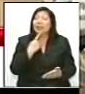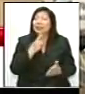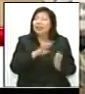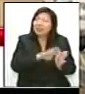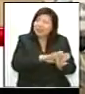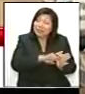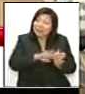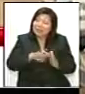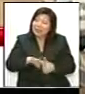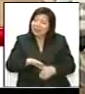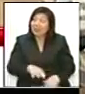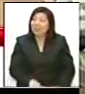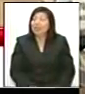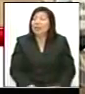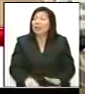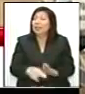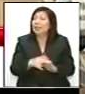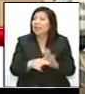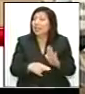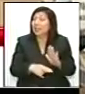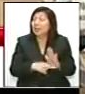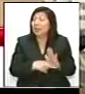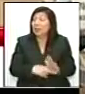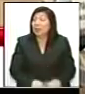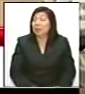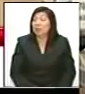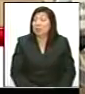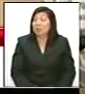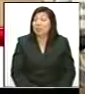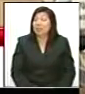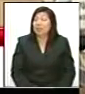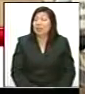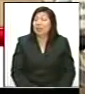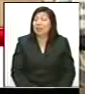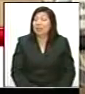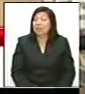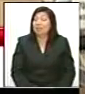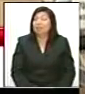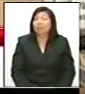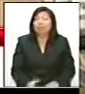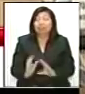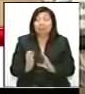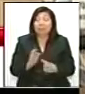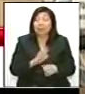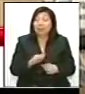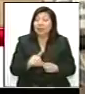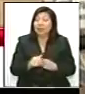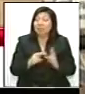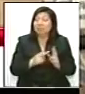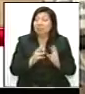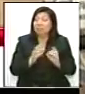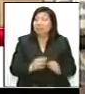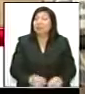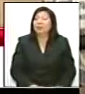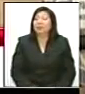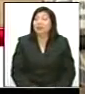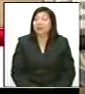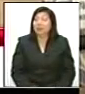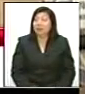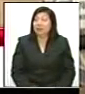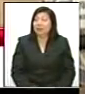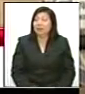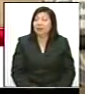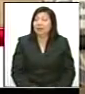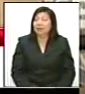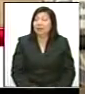derogar las normas de exención de responsabilidad, o sea, cargar toda la responsabilidad, exactamente al revés. O